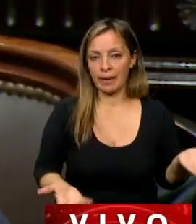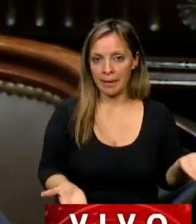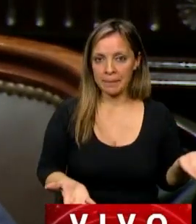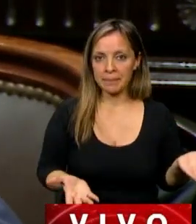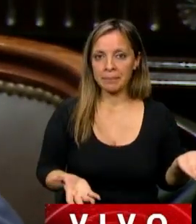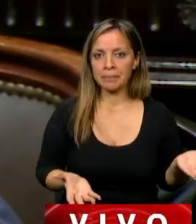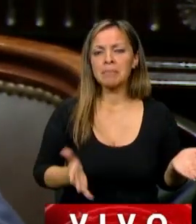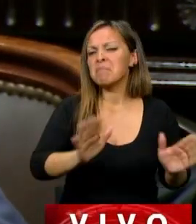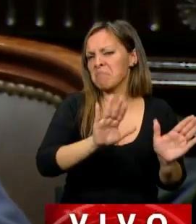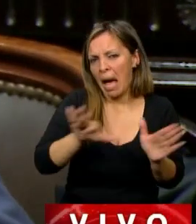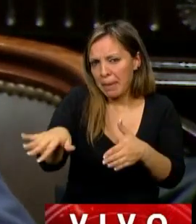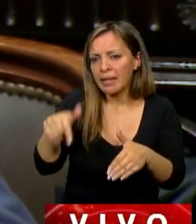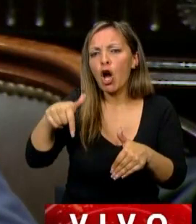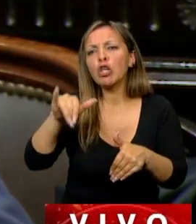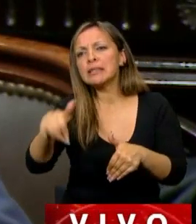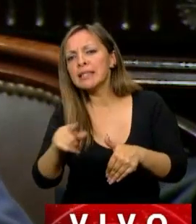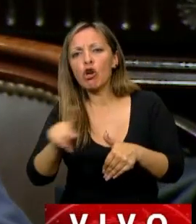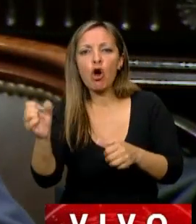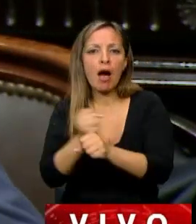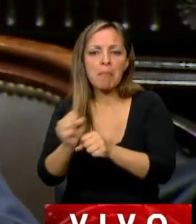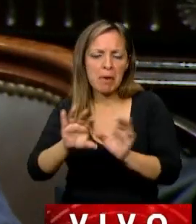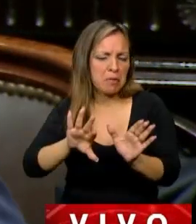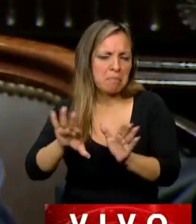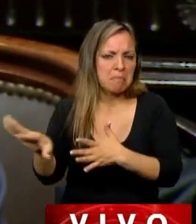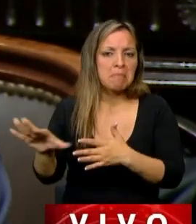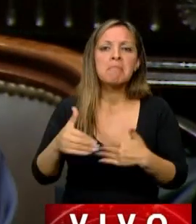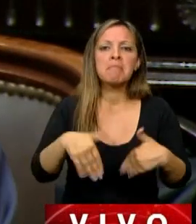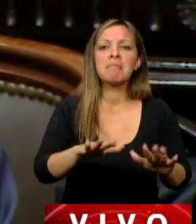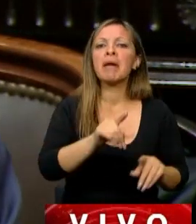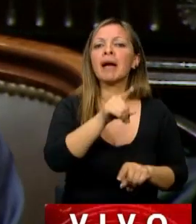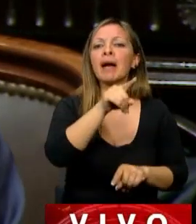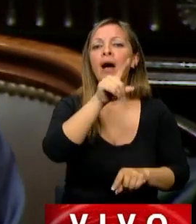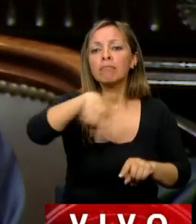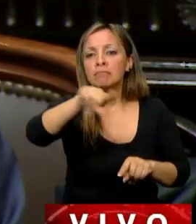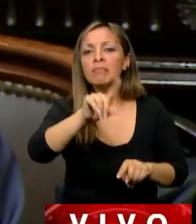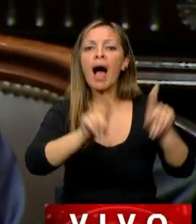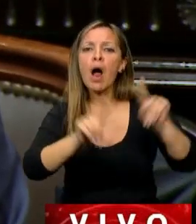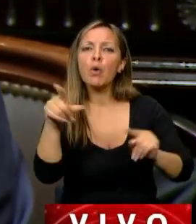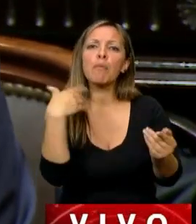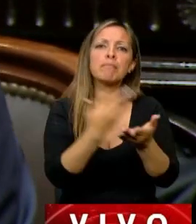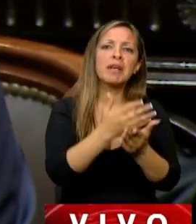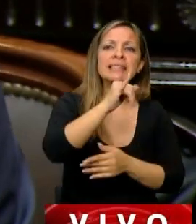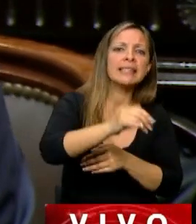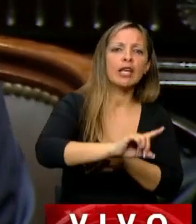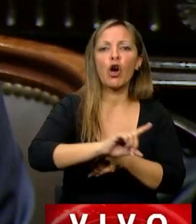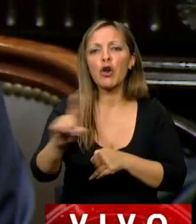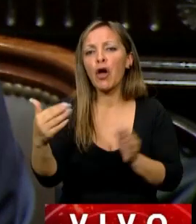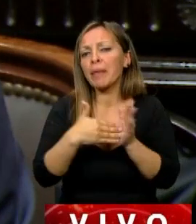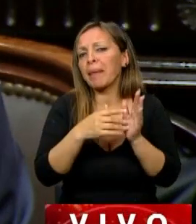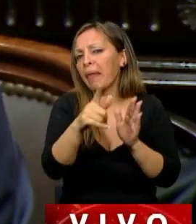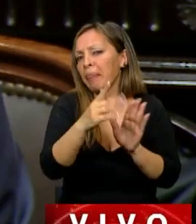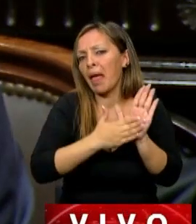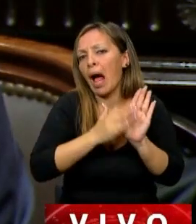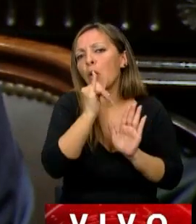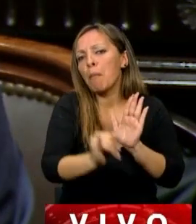allá de cómo se vote hoy, más allá de los condicionantes que puedan presentar algunos gobernadores para acompañar